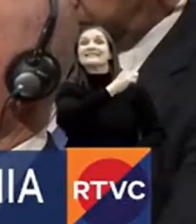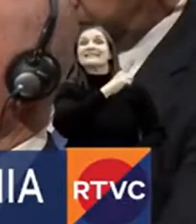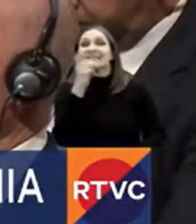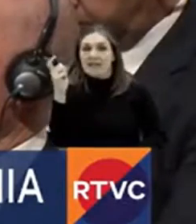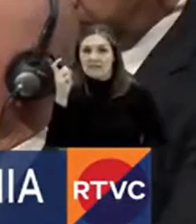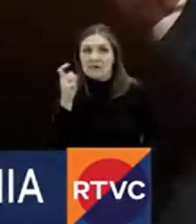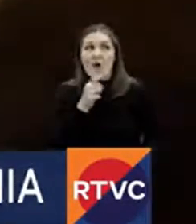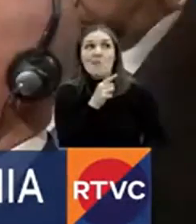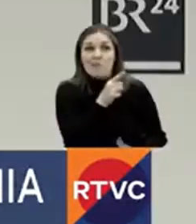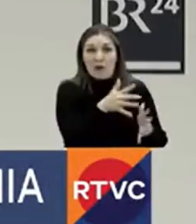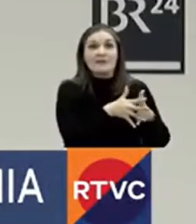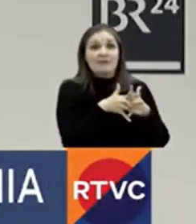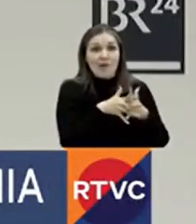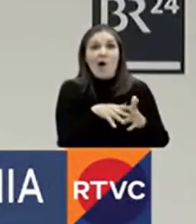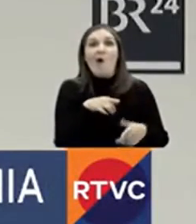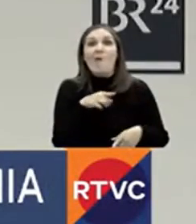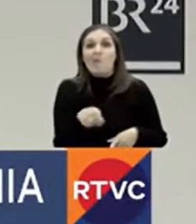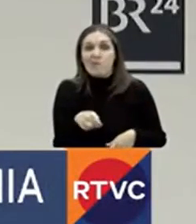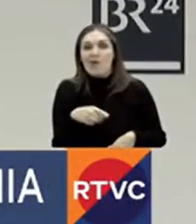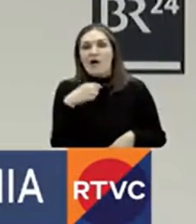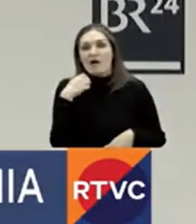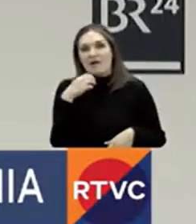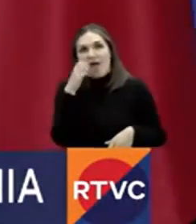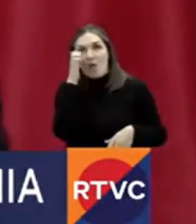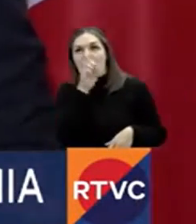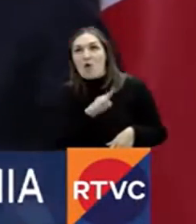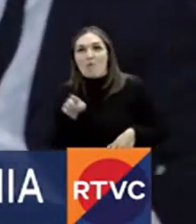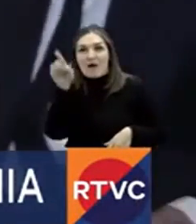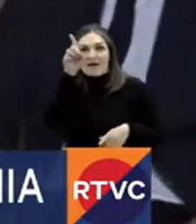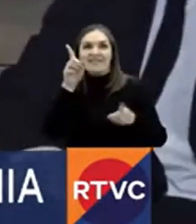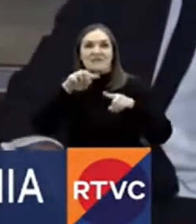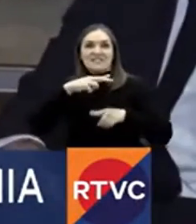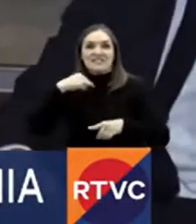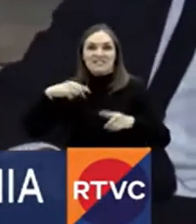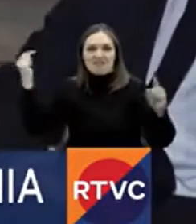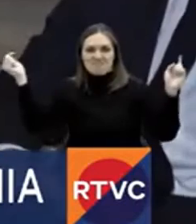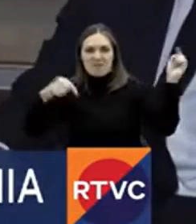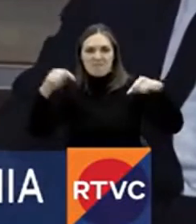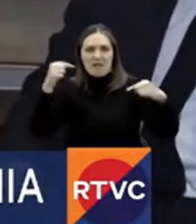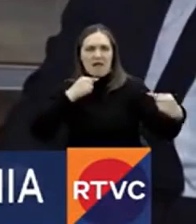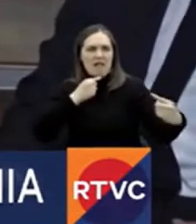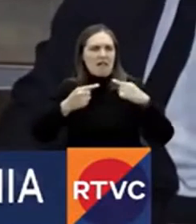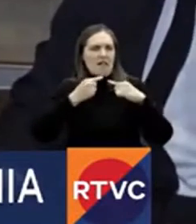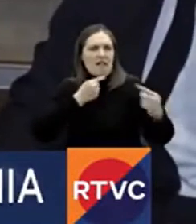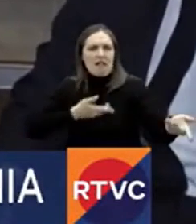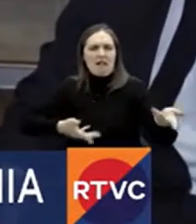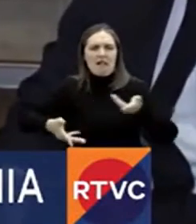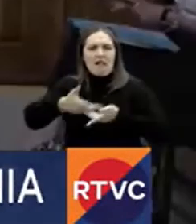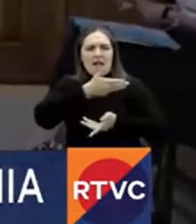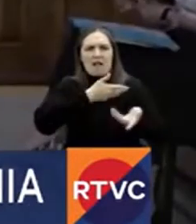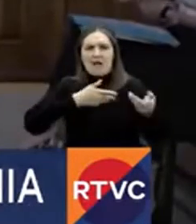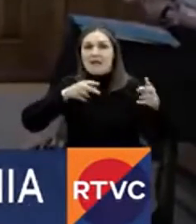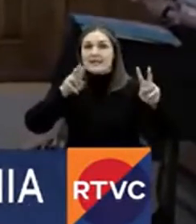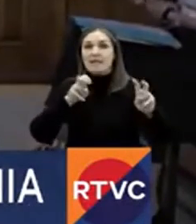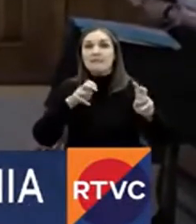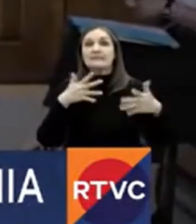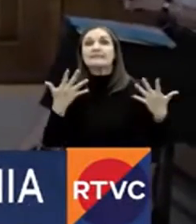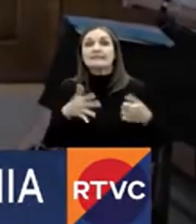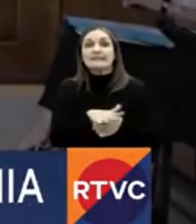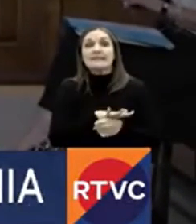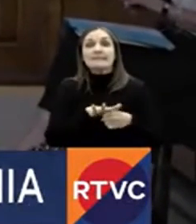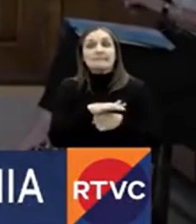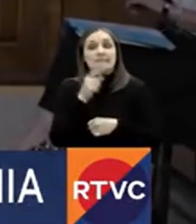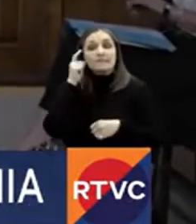Unidos, Europa y China, se reúnen para hablar sobre el tema. La que ya está en curso dialoga del hecho que justamente supone un